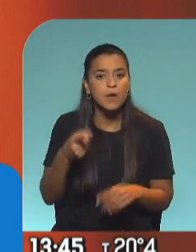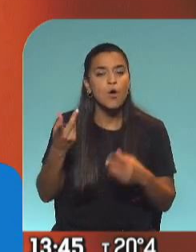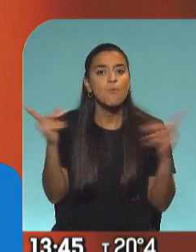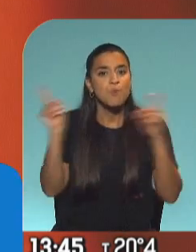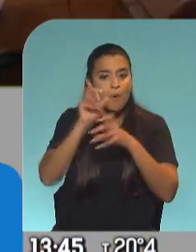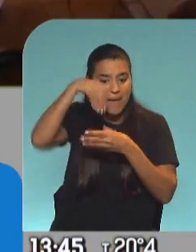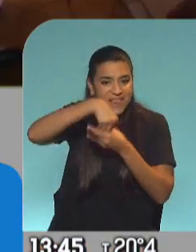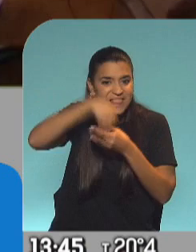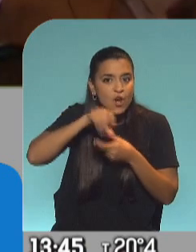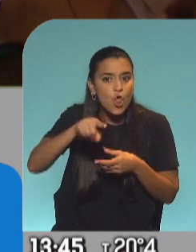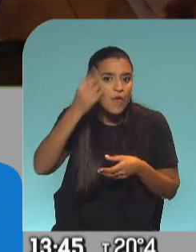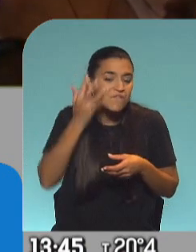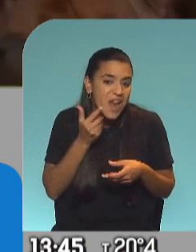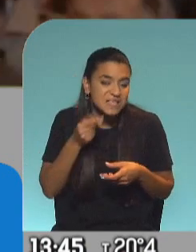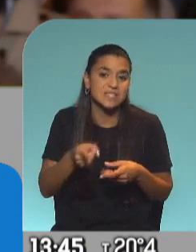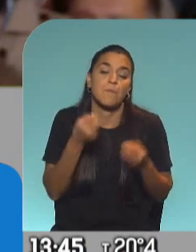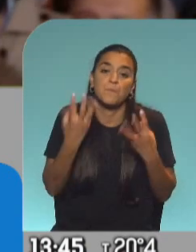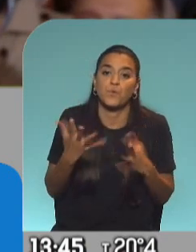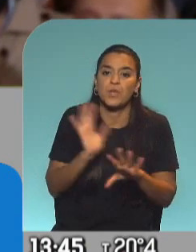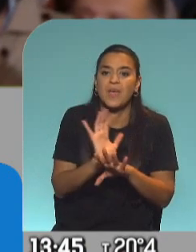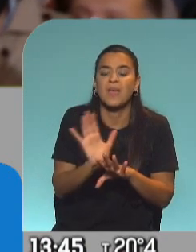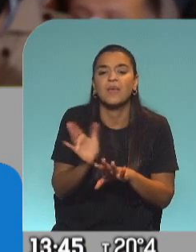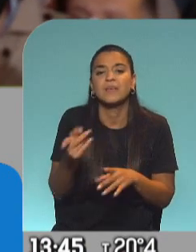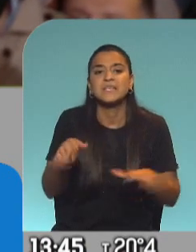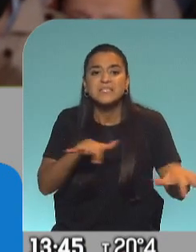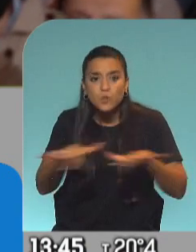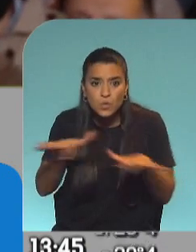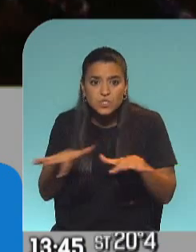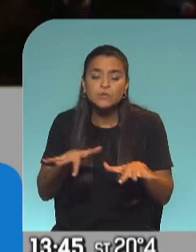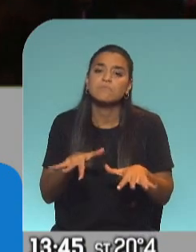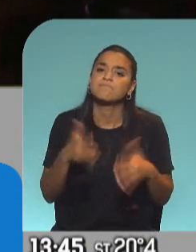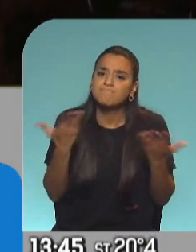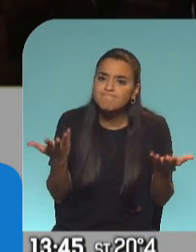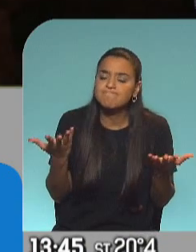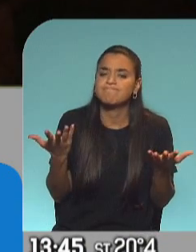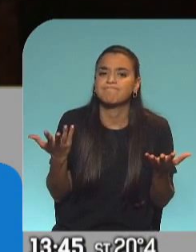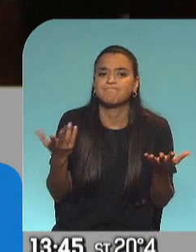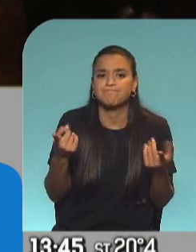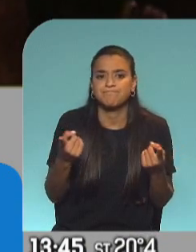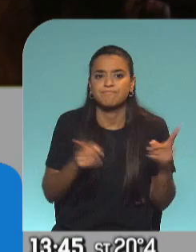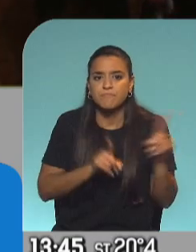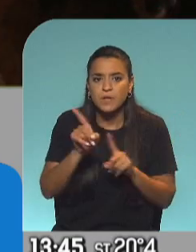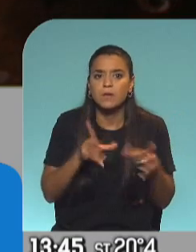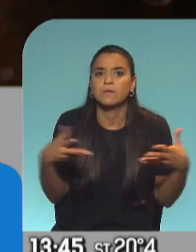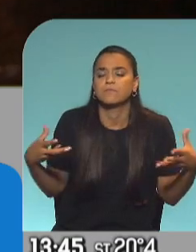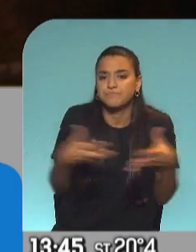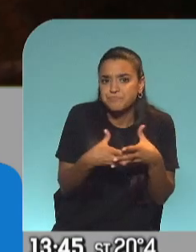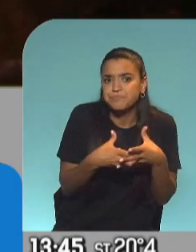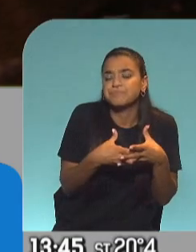Porque este tipo de reacciones, de situaciones le crea también reacciones de los porque alimenta,